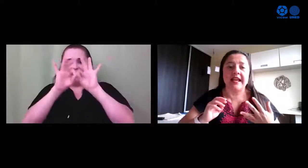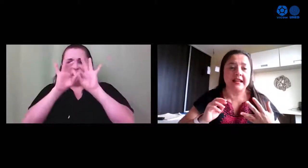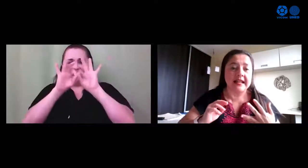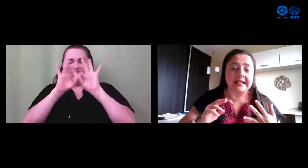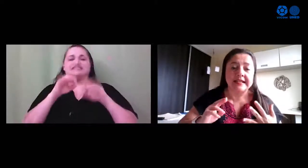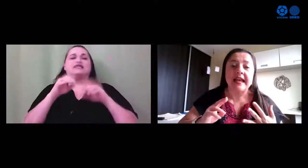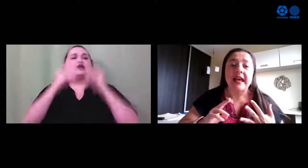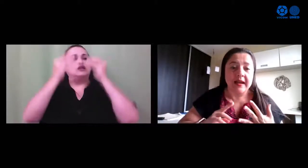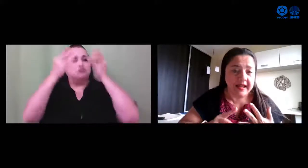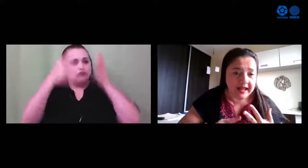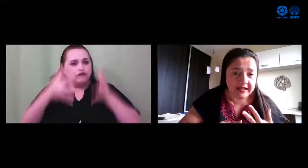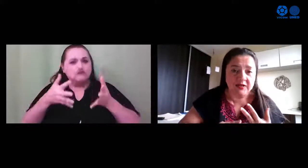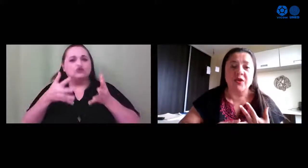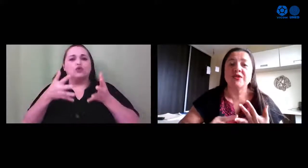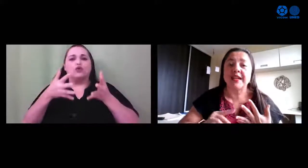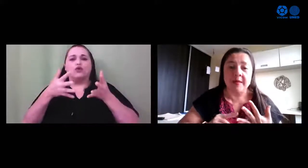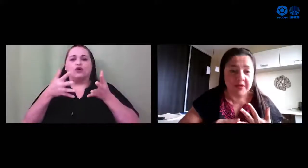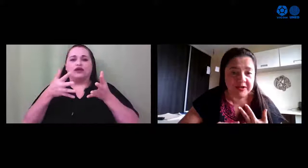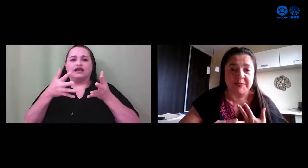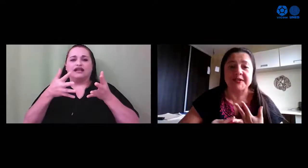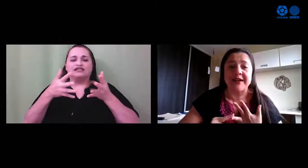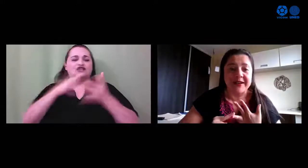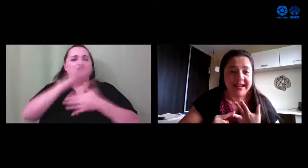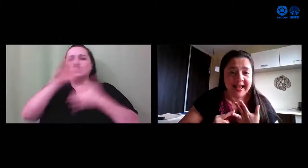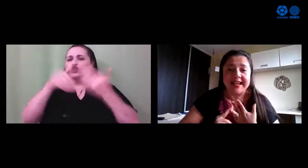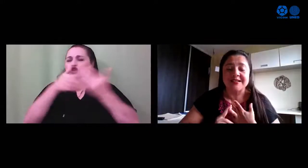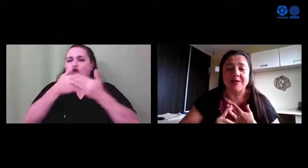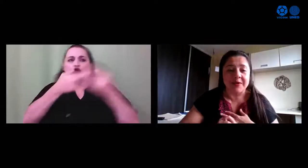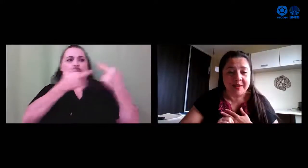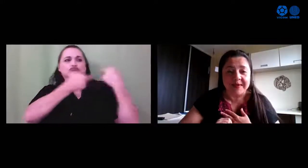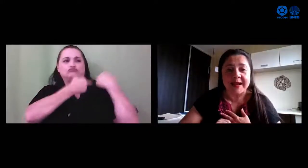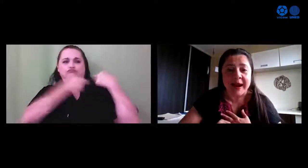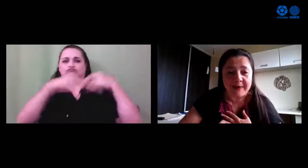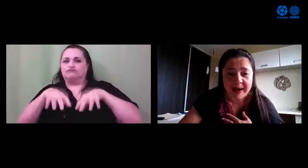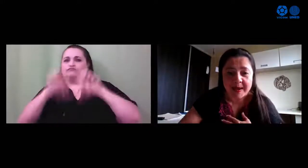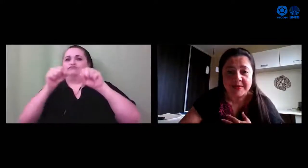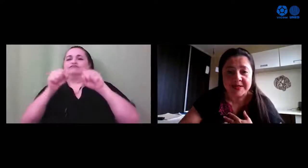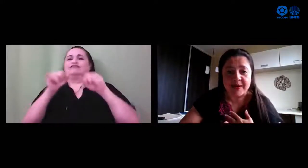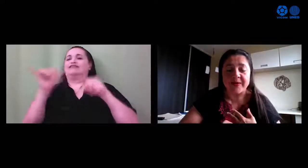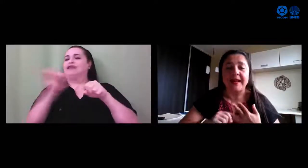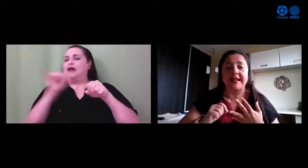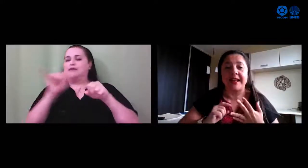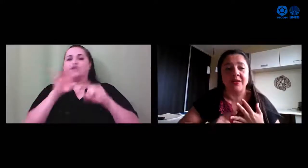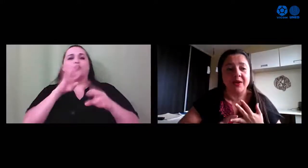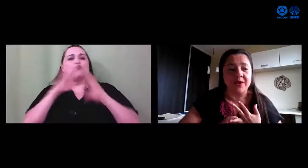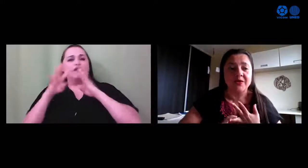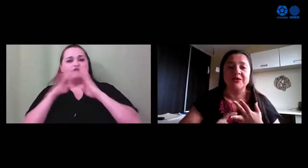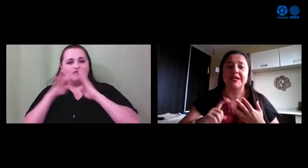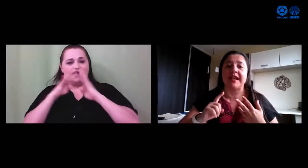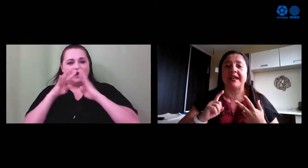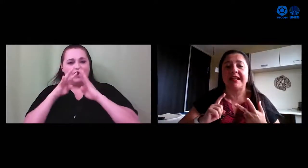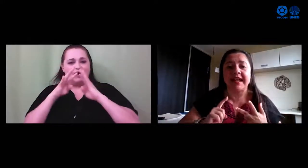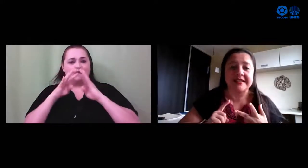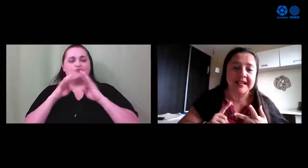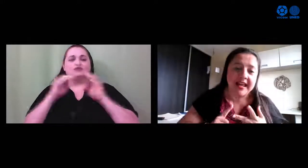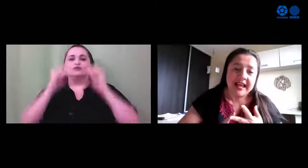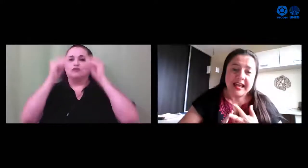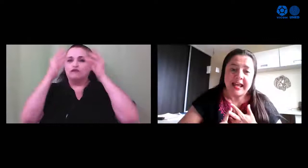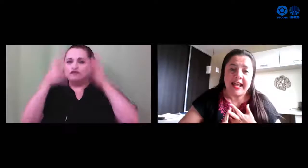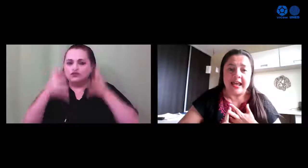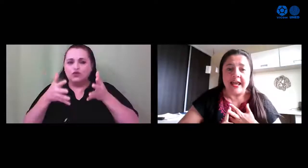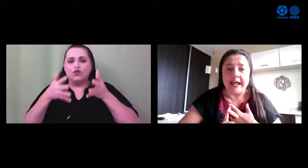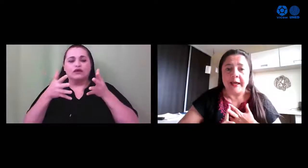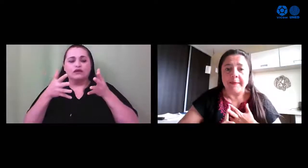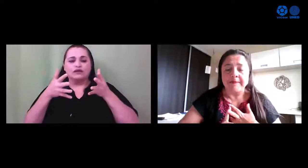de los docentes, todos tenemos responsabilidades, como también hablábamos ahora, tanto de los docentes,